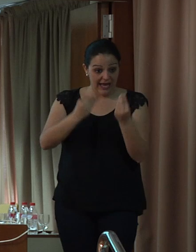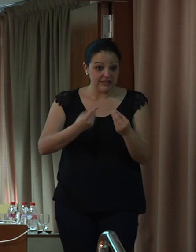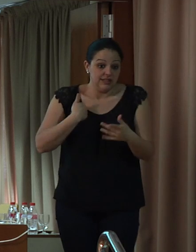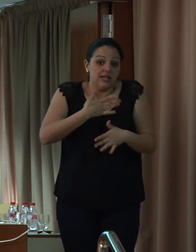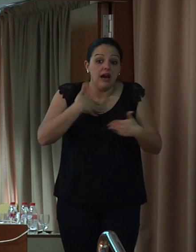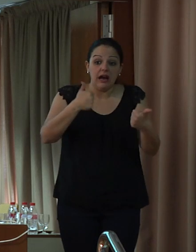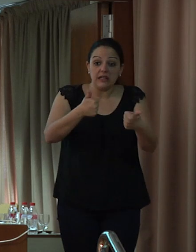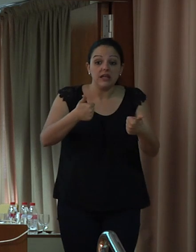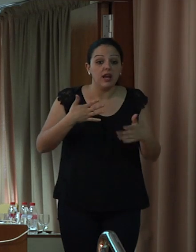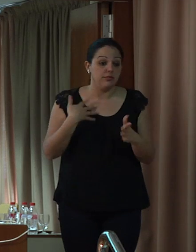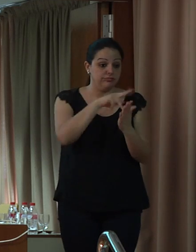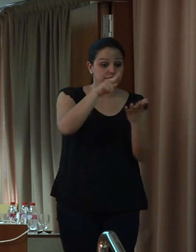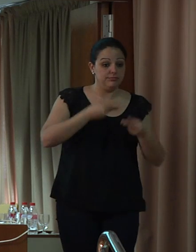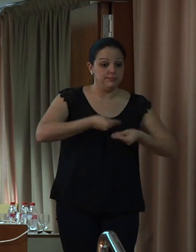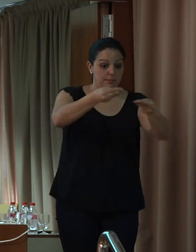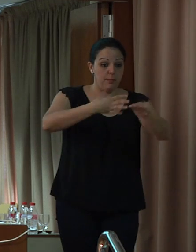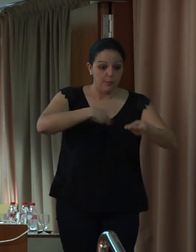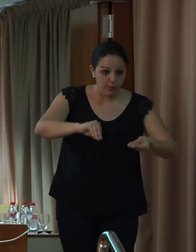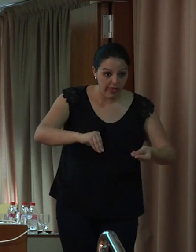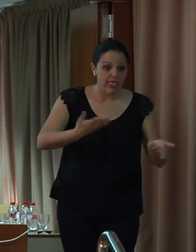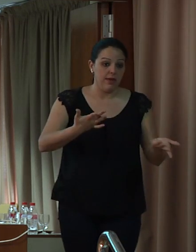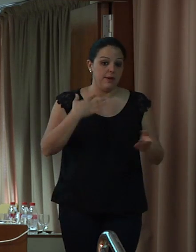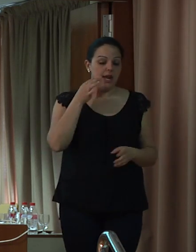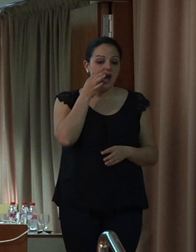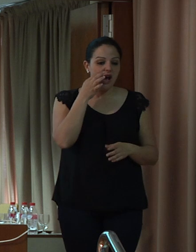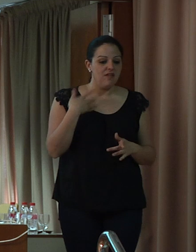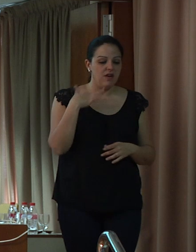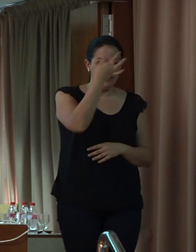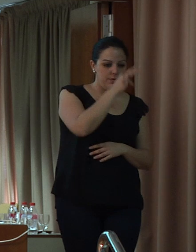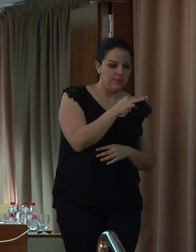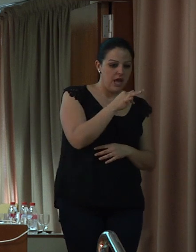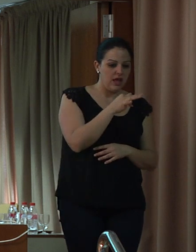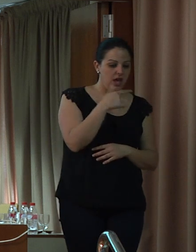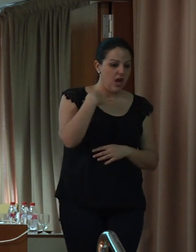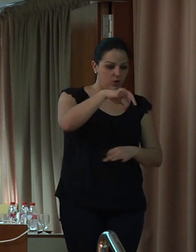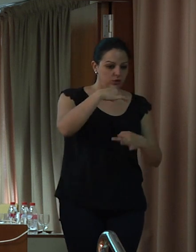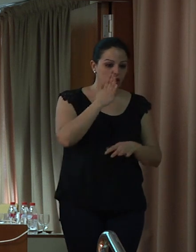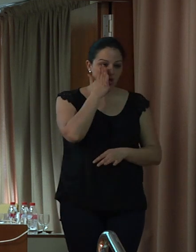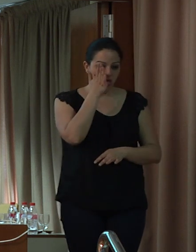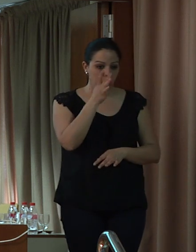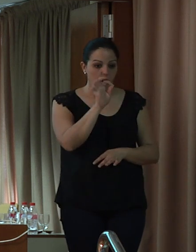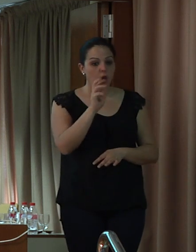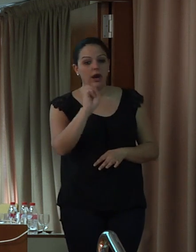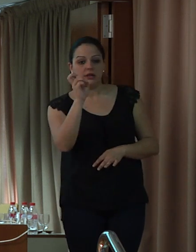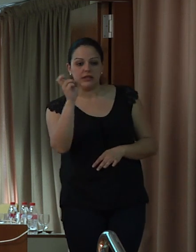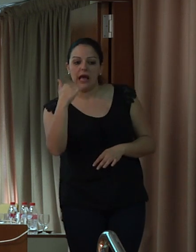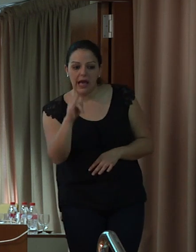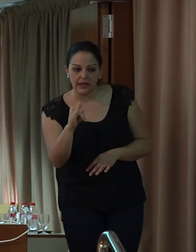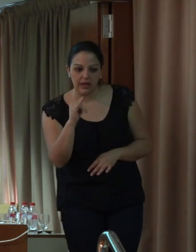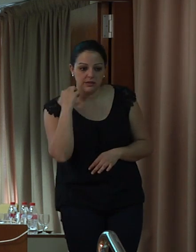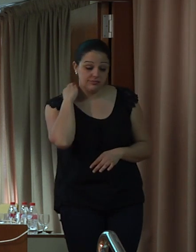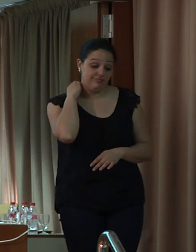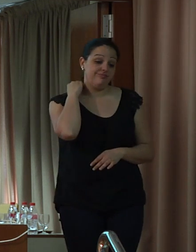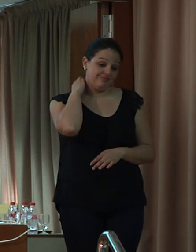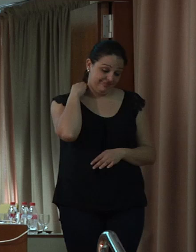Pero el paciente con fibromialgia solo tiene eso, o puede además presentar algo más. Pues